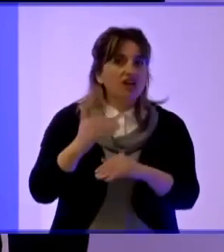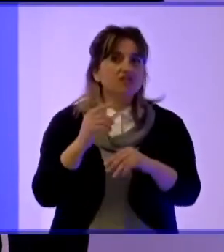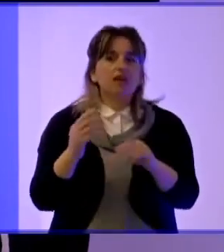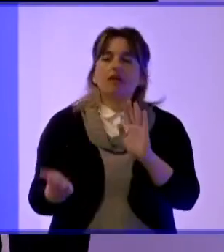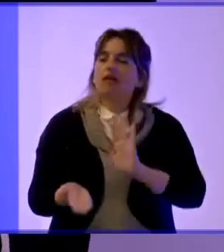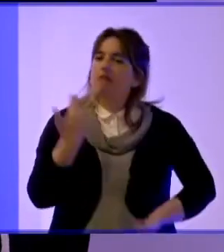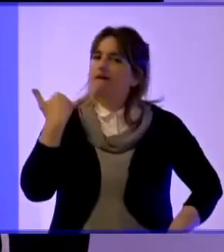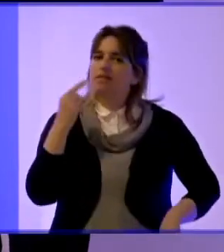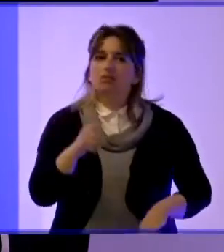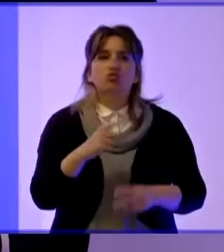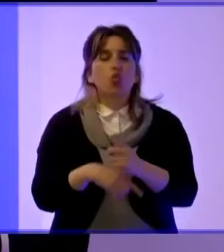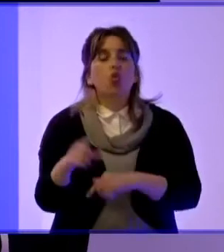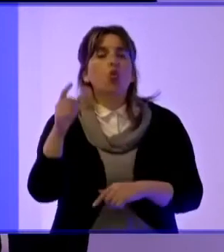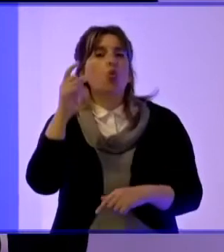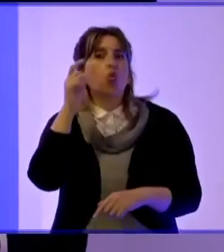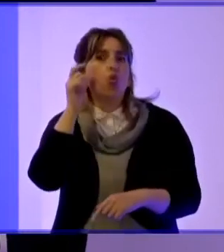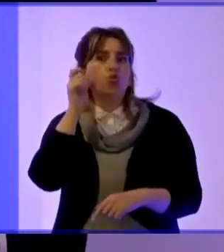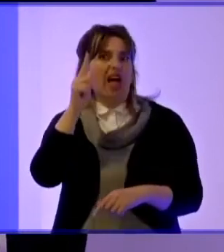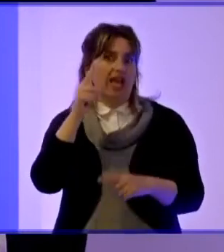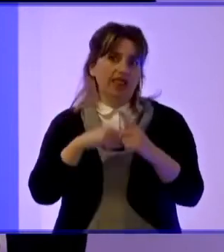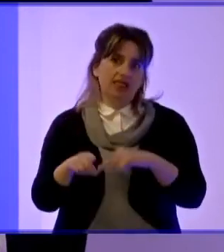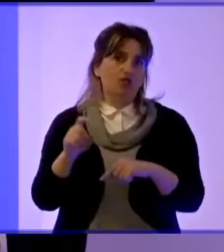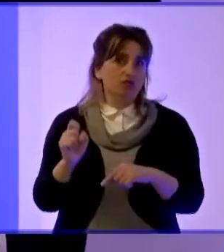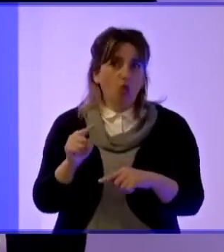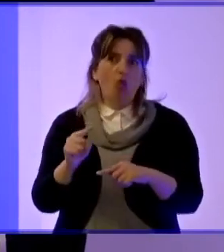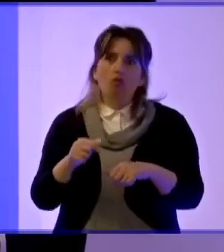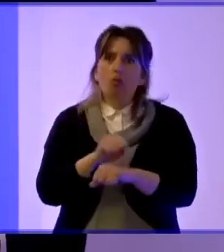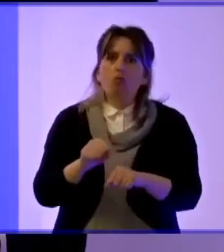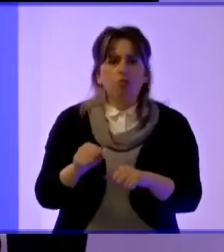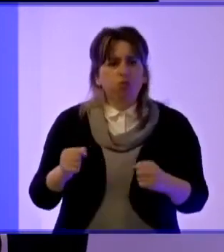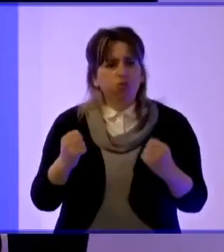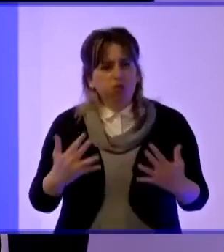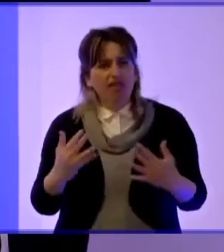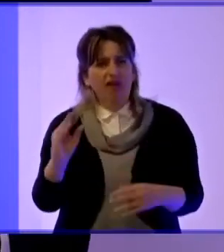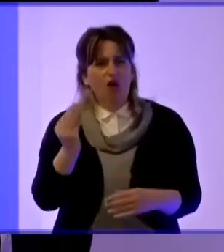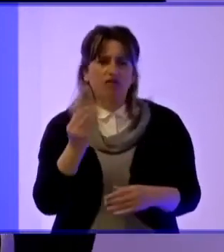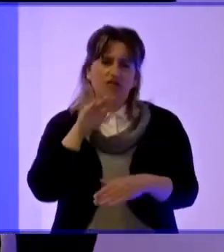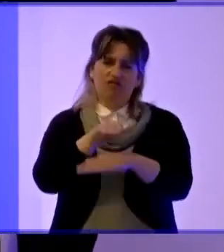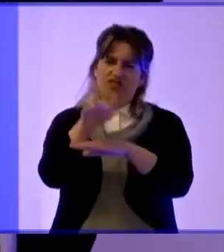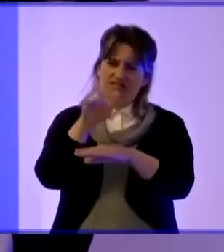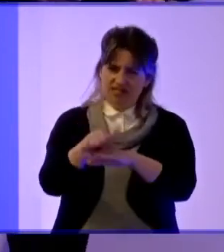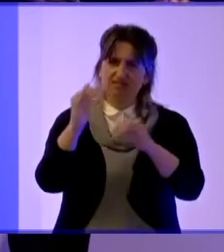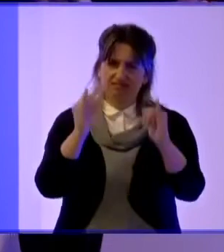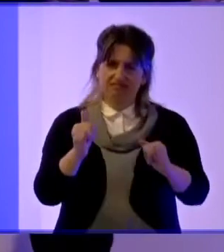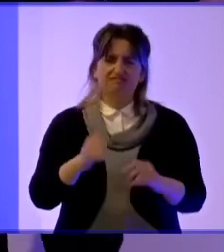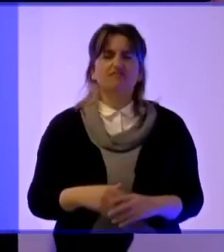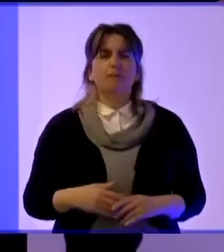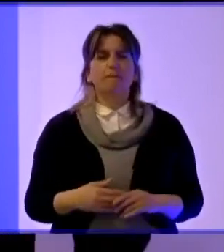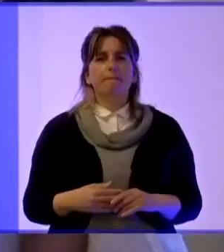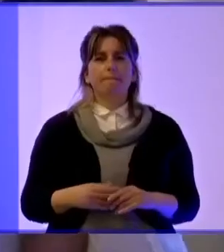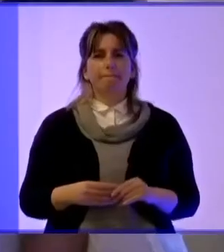máximo todos los talentos que pueden darnos nuestros jóvenes. Así que felicitaciones nuevamente. Muchas gracias por esas palabras.